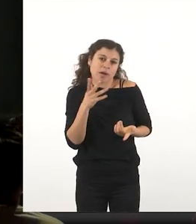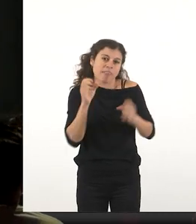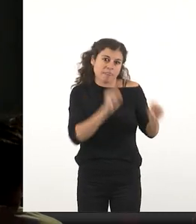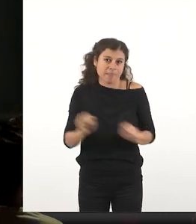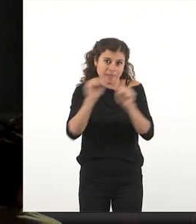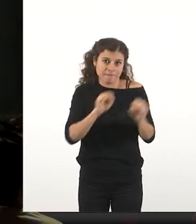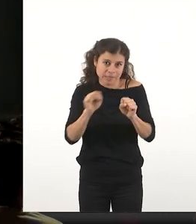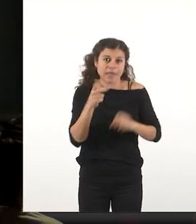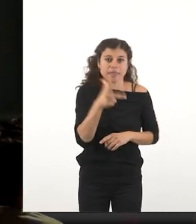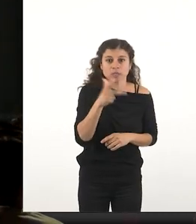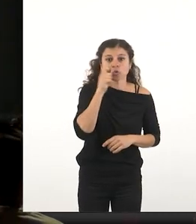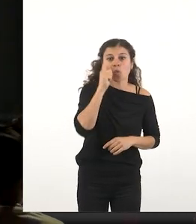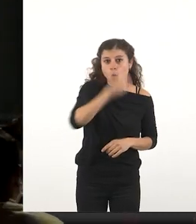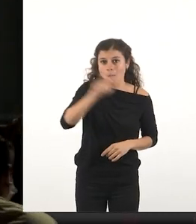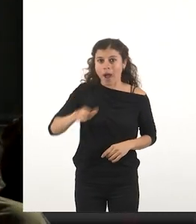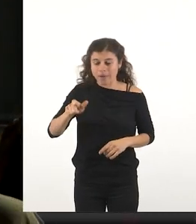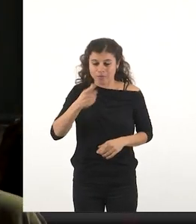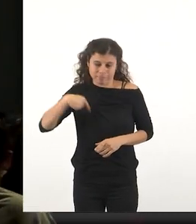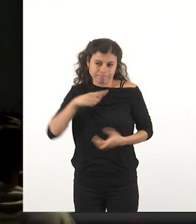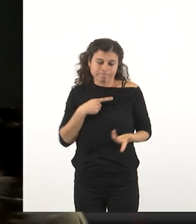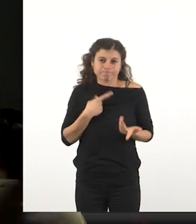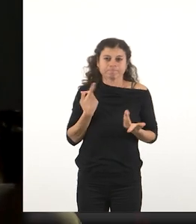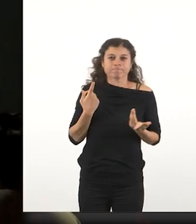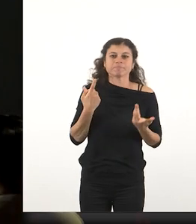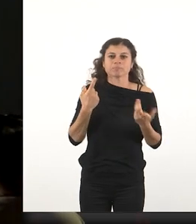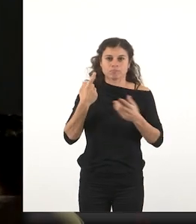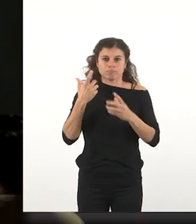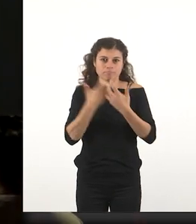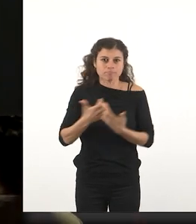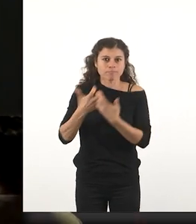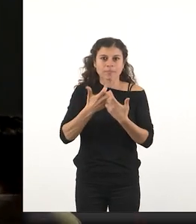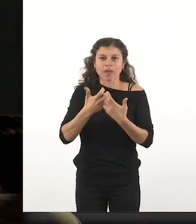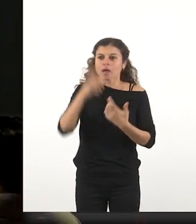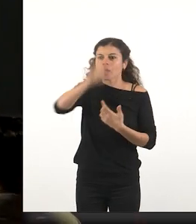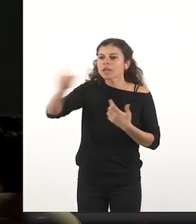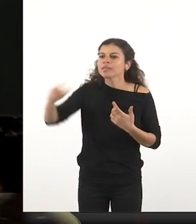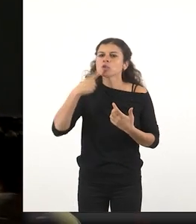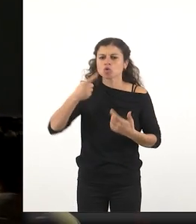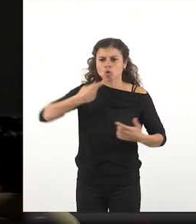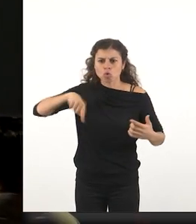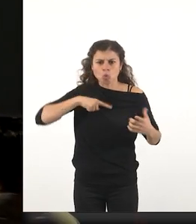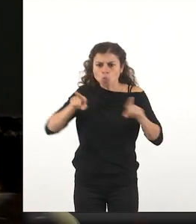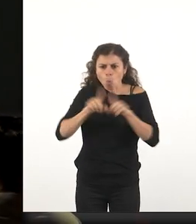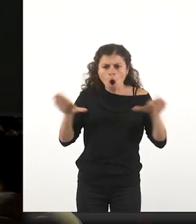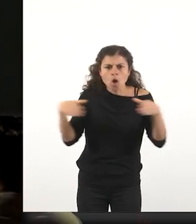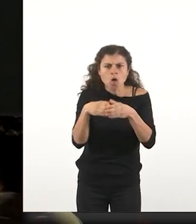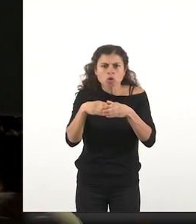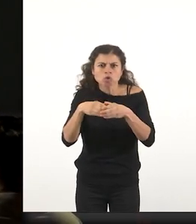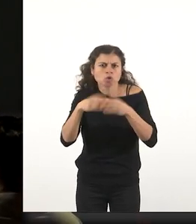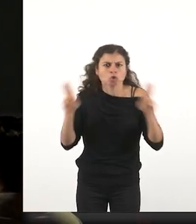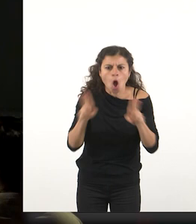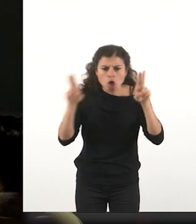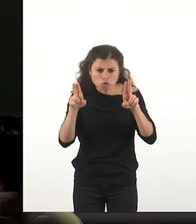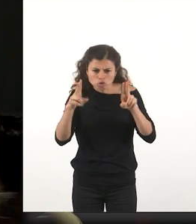somos algunas que damos mucho la cara, ¿no? Estamos muy expuestas, nos dicen que somos adoctrinadoras, sectarias, vais a los niños a